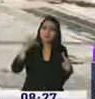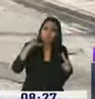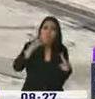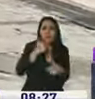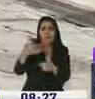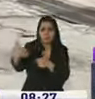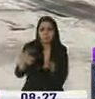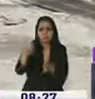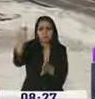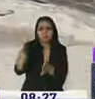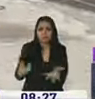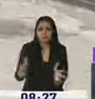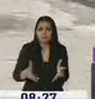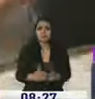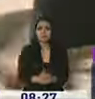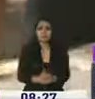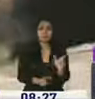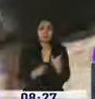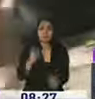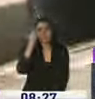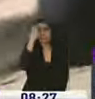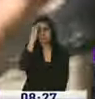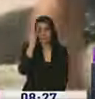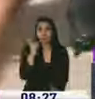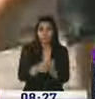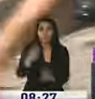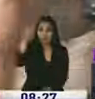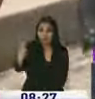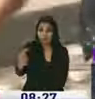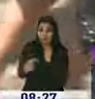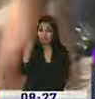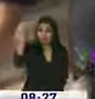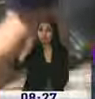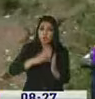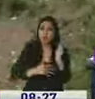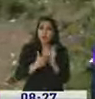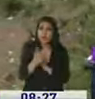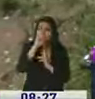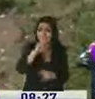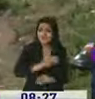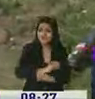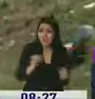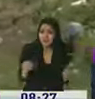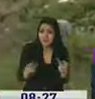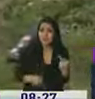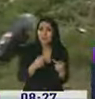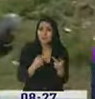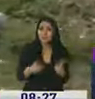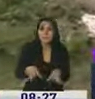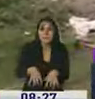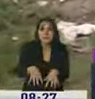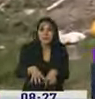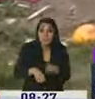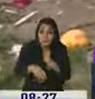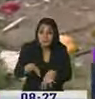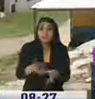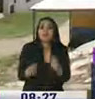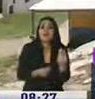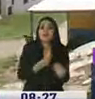Los moradores, preocupados de que el recolector no pasa los días destinados y para evitar que los perritos rompan las